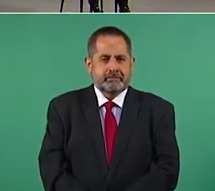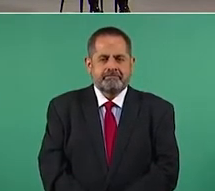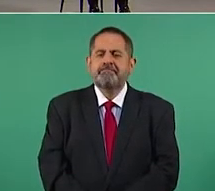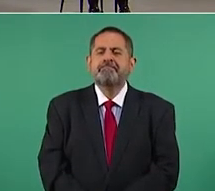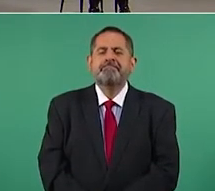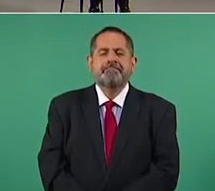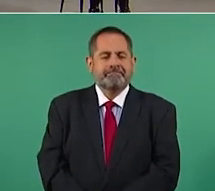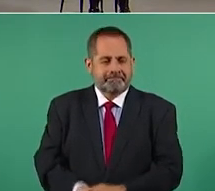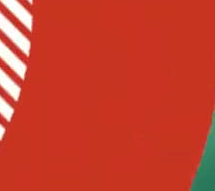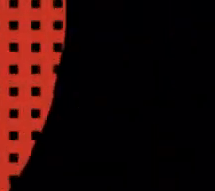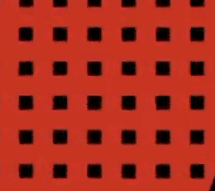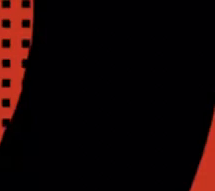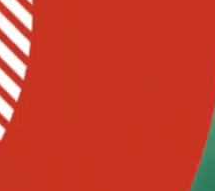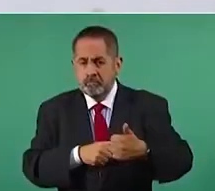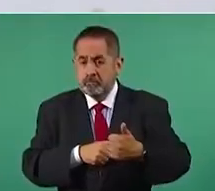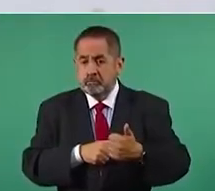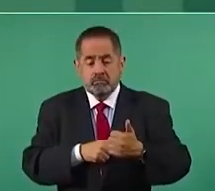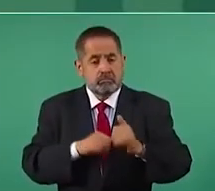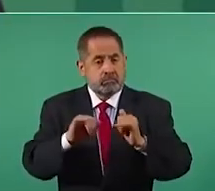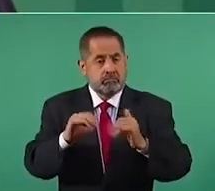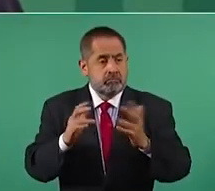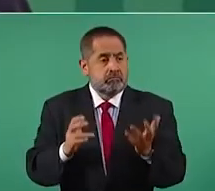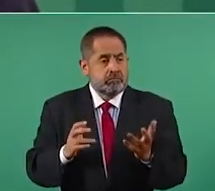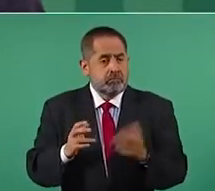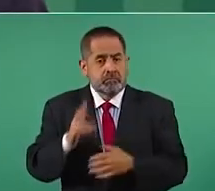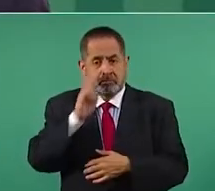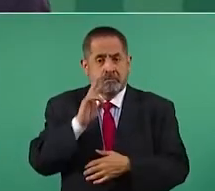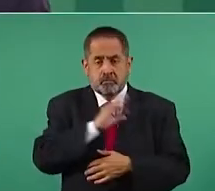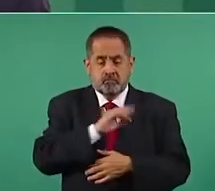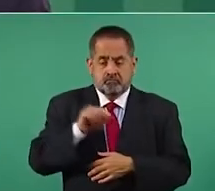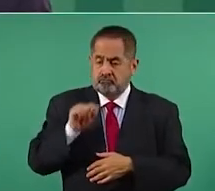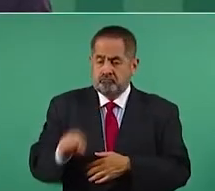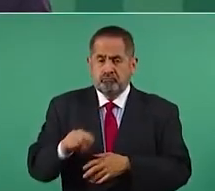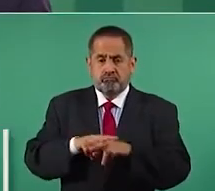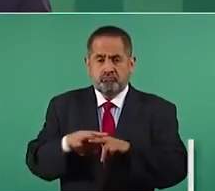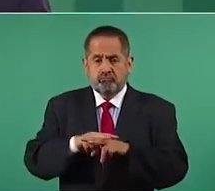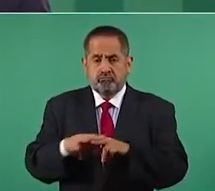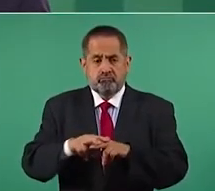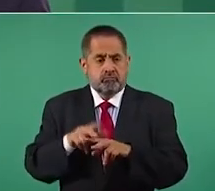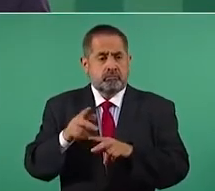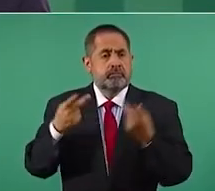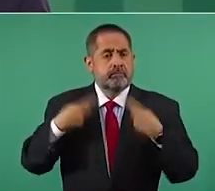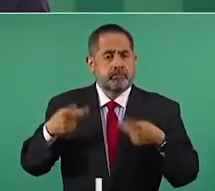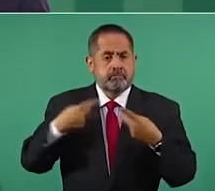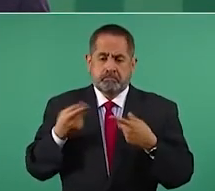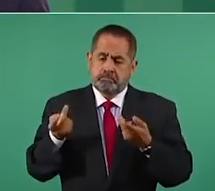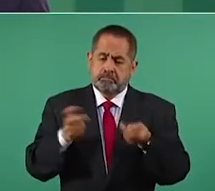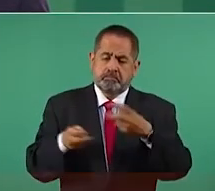Tengan para que aprendan. Tener un tren urbano